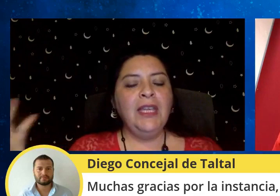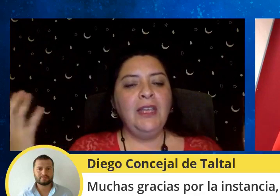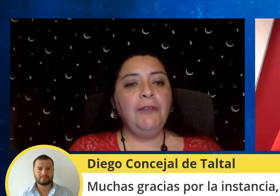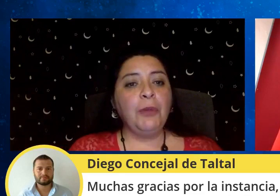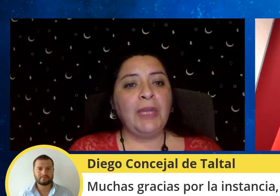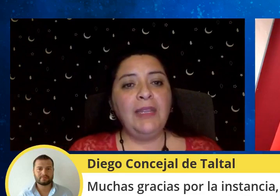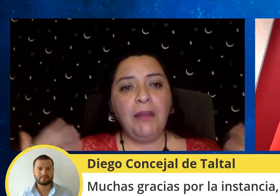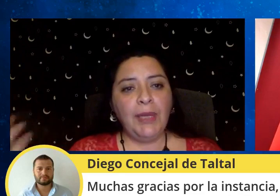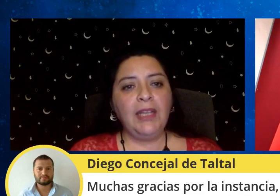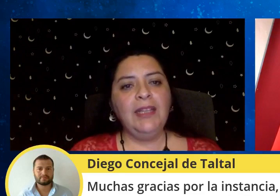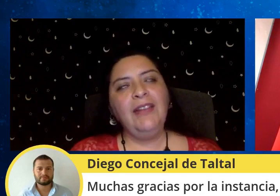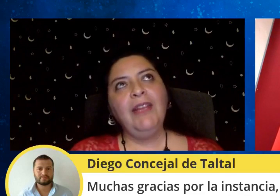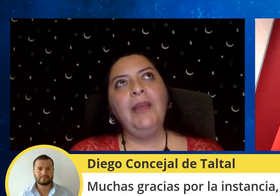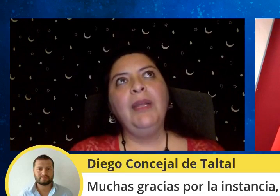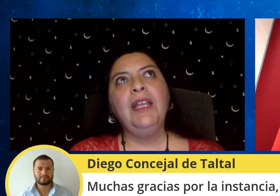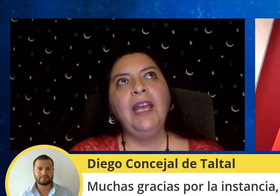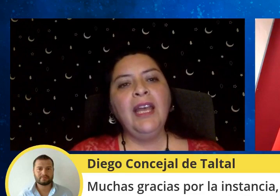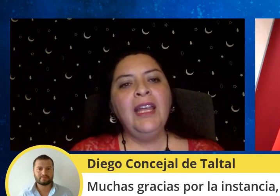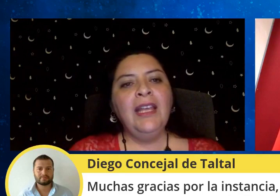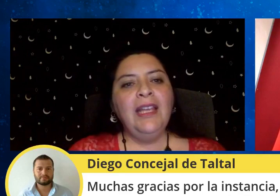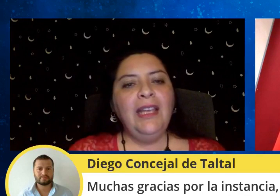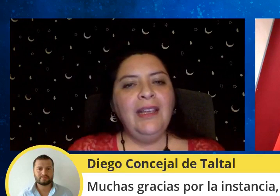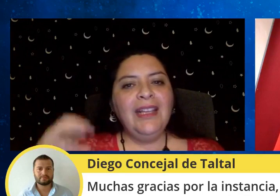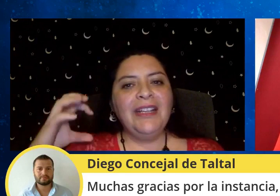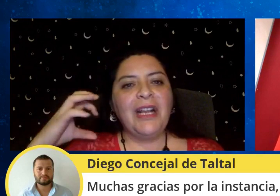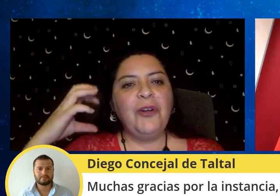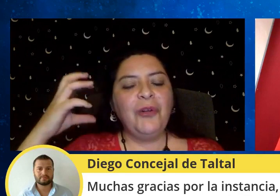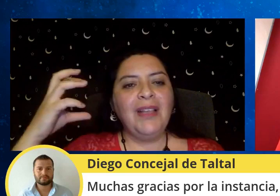cosas informativas para la gente que vaya para allá.